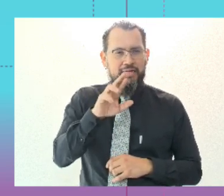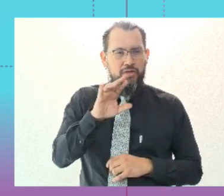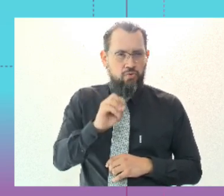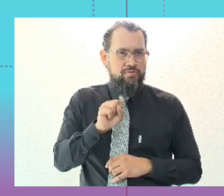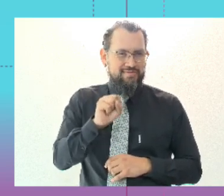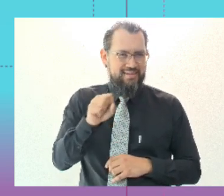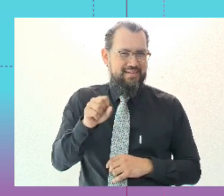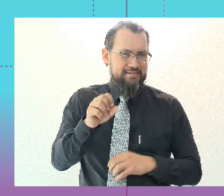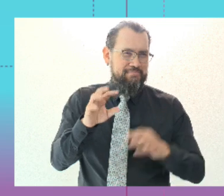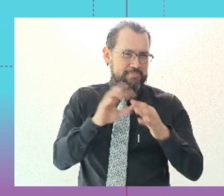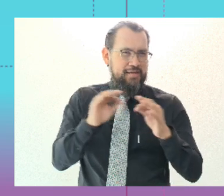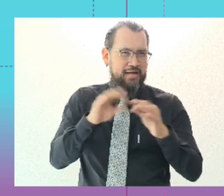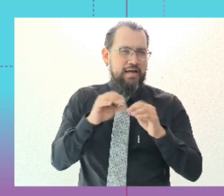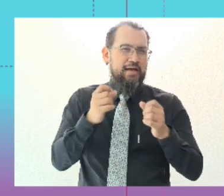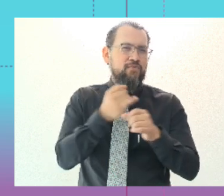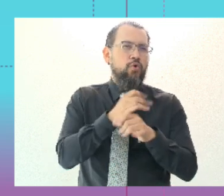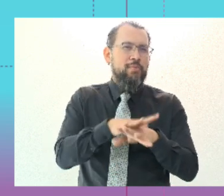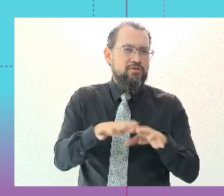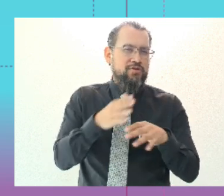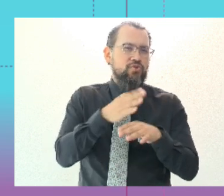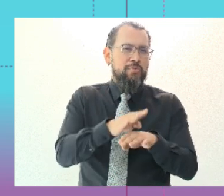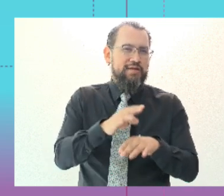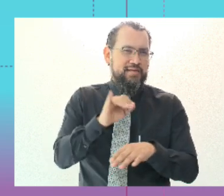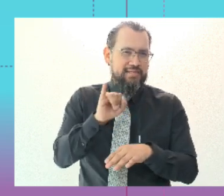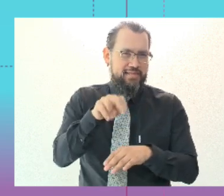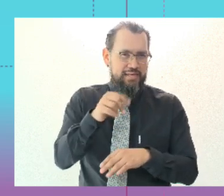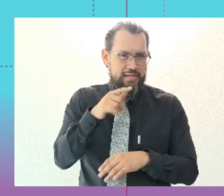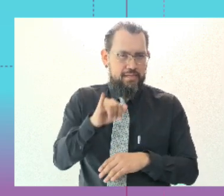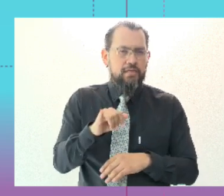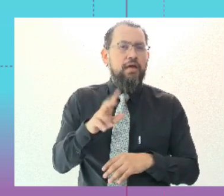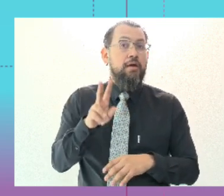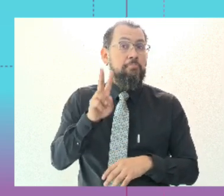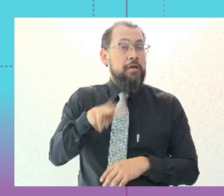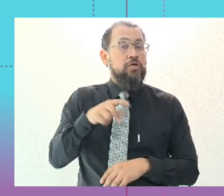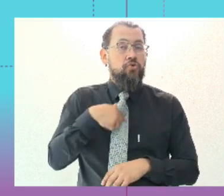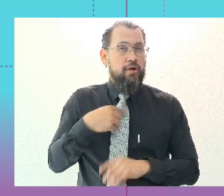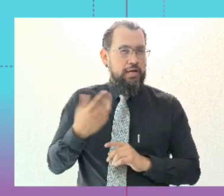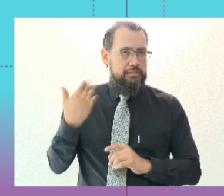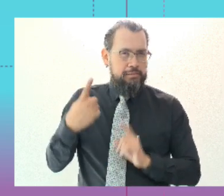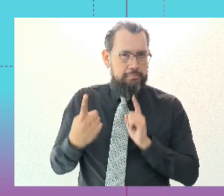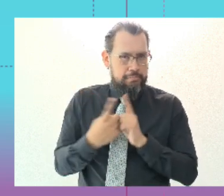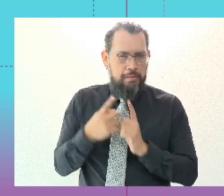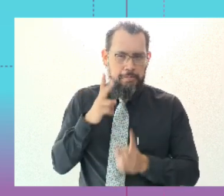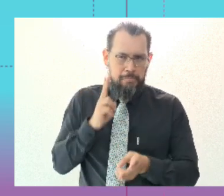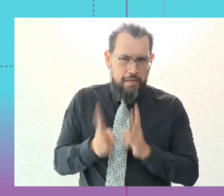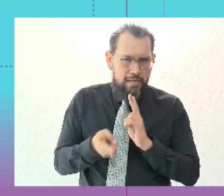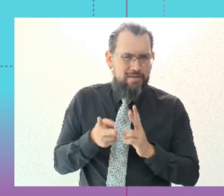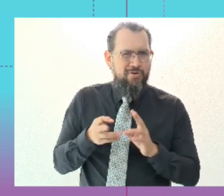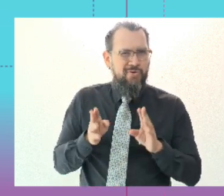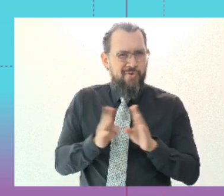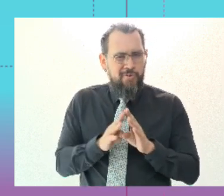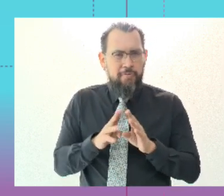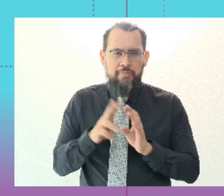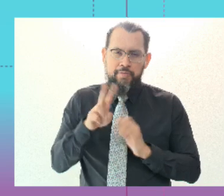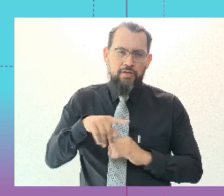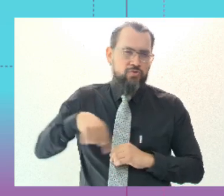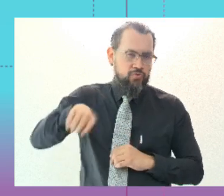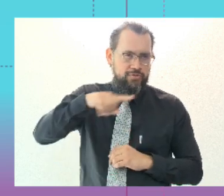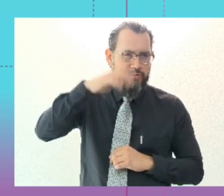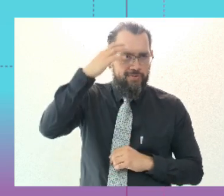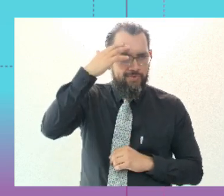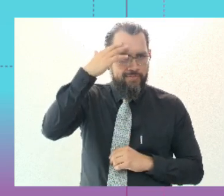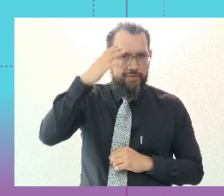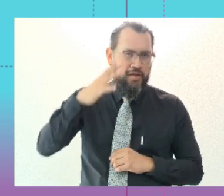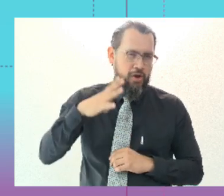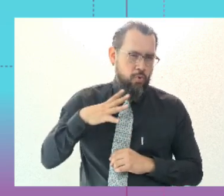instituto y que, bueno, yo platicaba con ella. Es muy importante la labor que hace el INEGI. Yo creo que todos tenemos que estar muy orgullosos